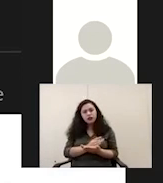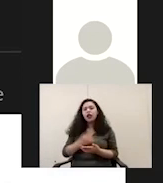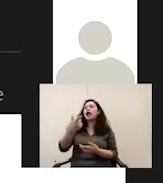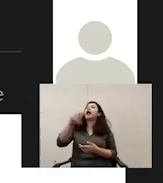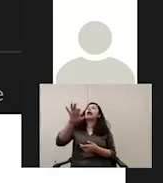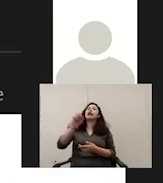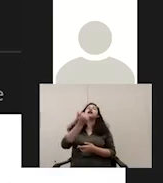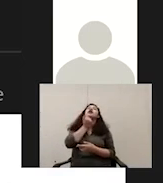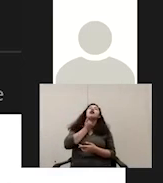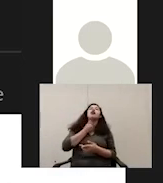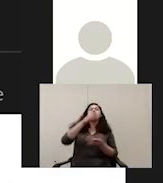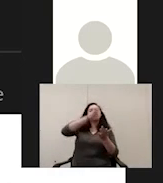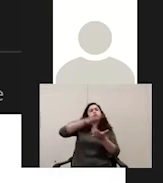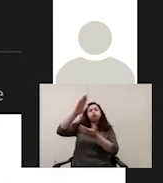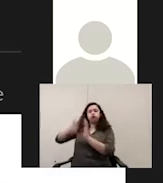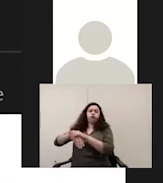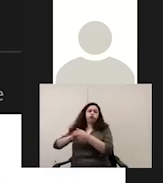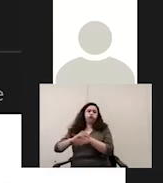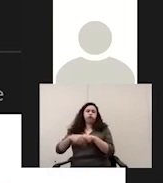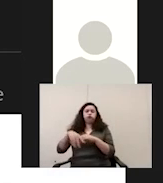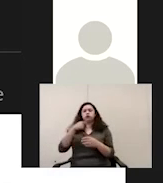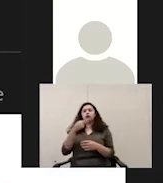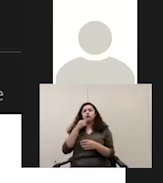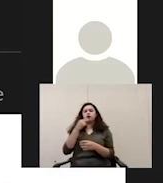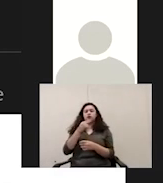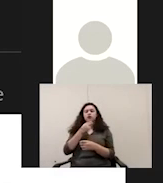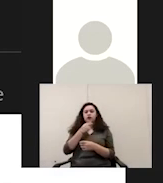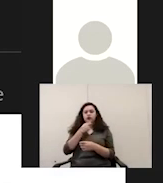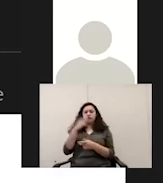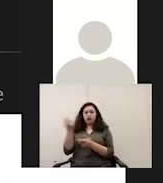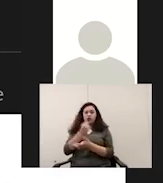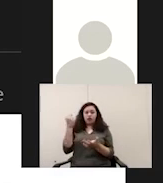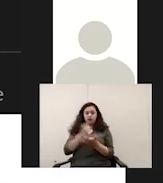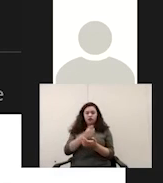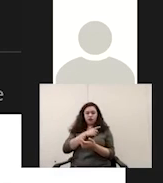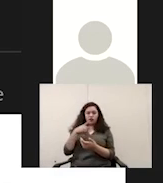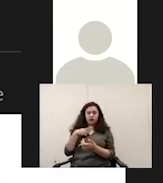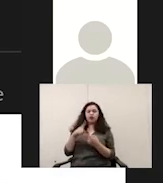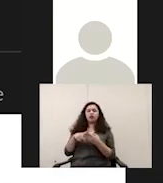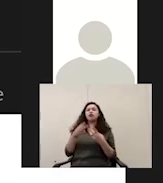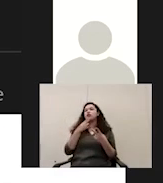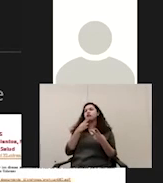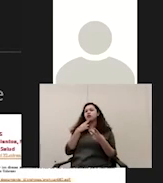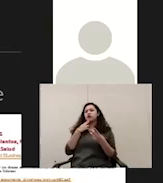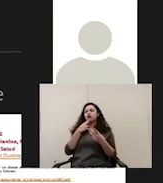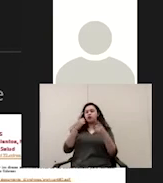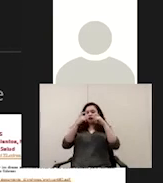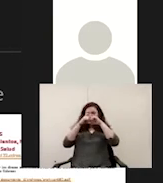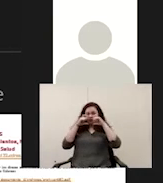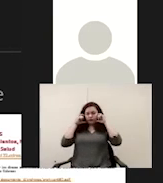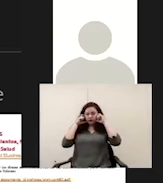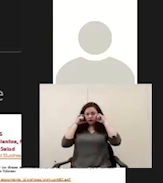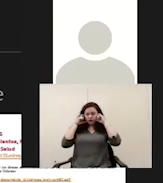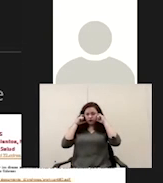alcohol. Se debe utilizar cubrebocas obligatorio, el uso de cubrebocas, a lo mejor que